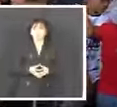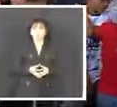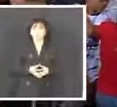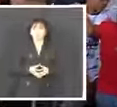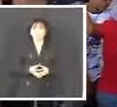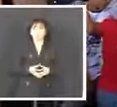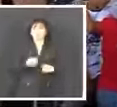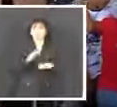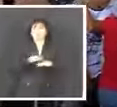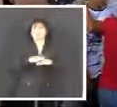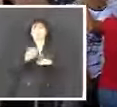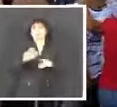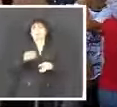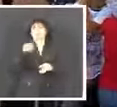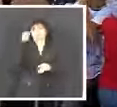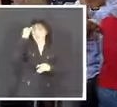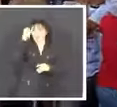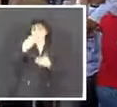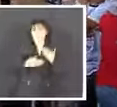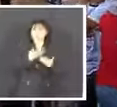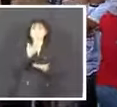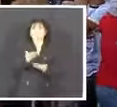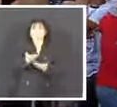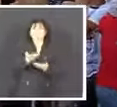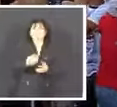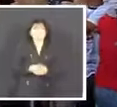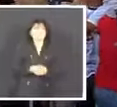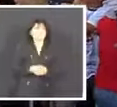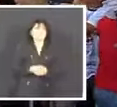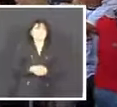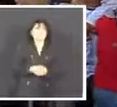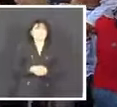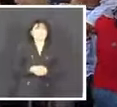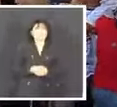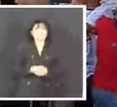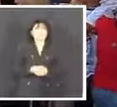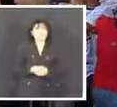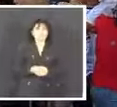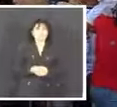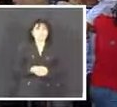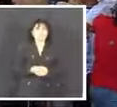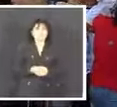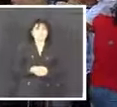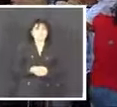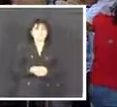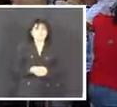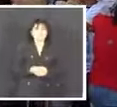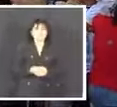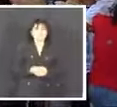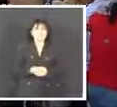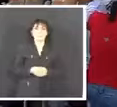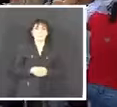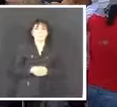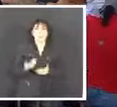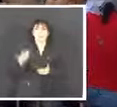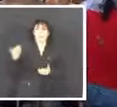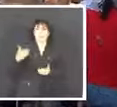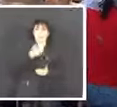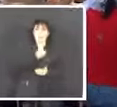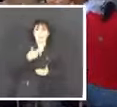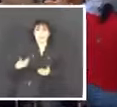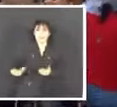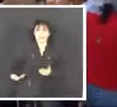¿Qué más les proponemos? Ya el presidente ha